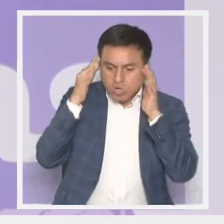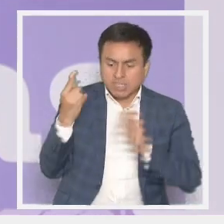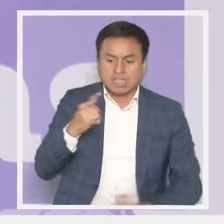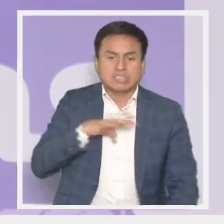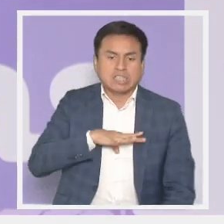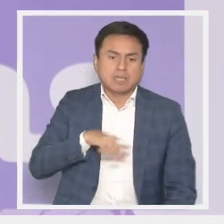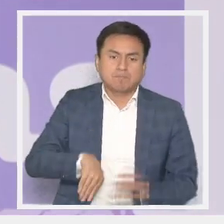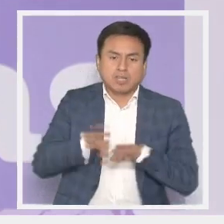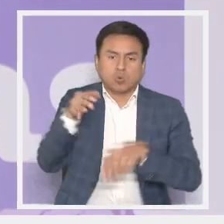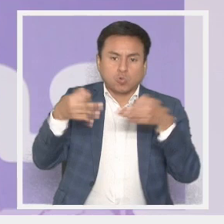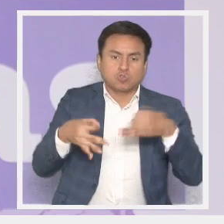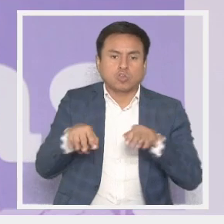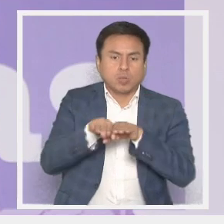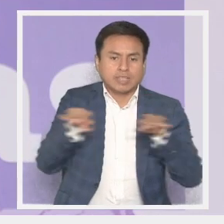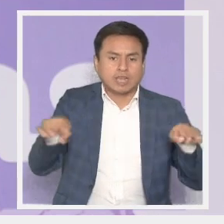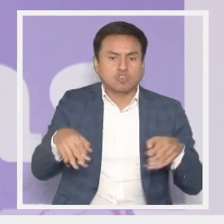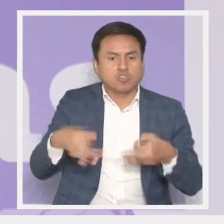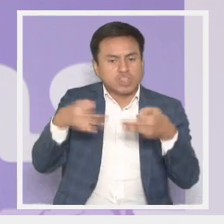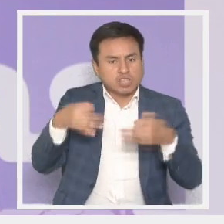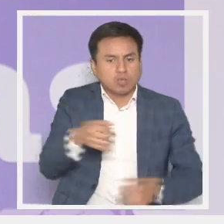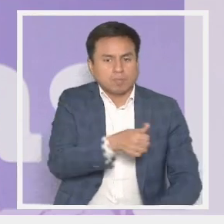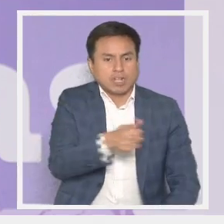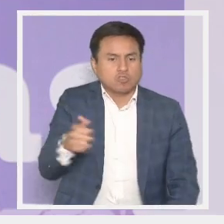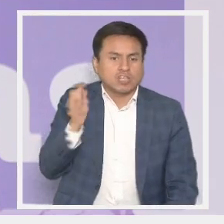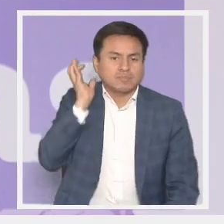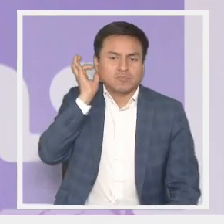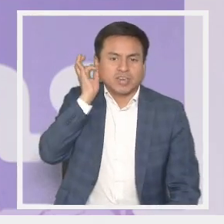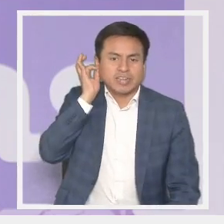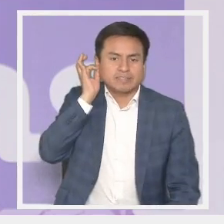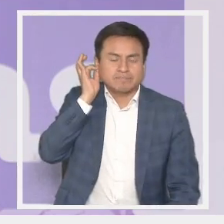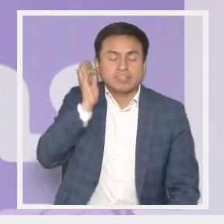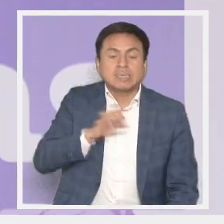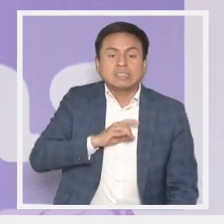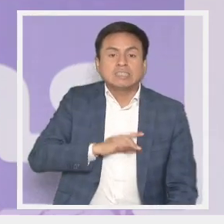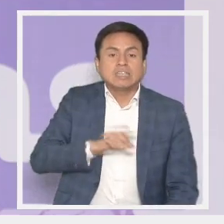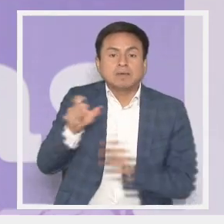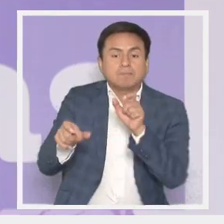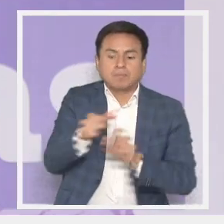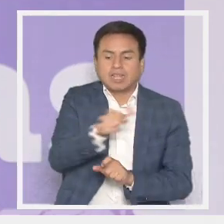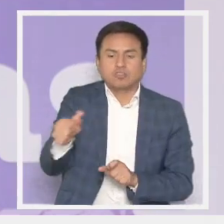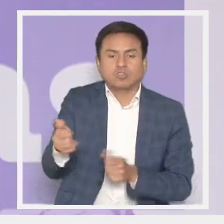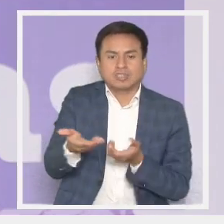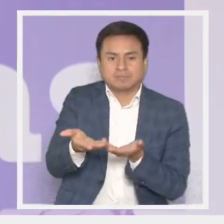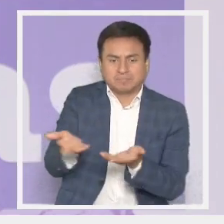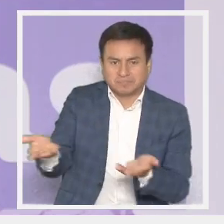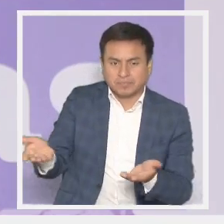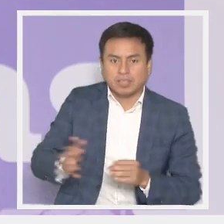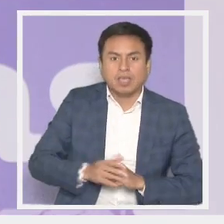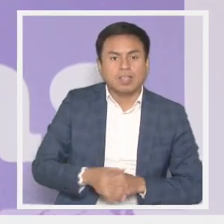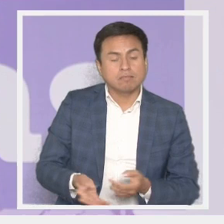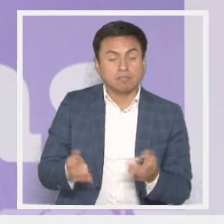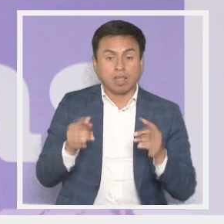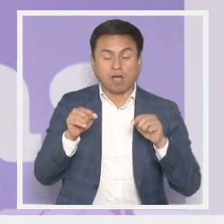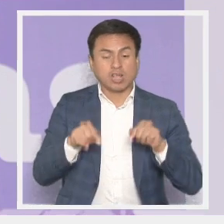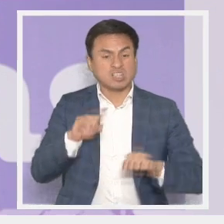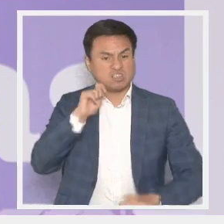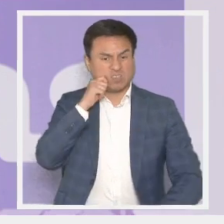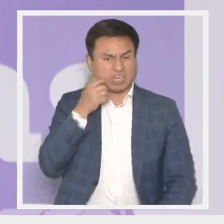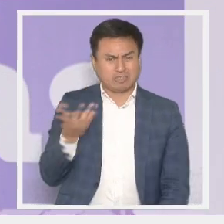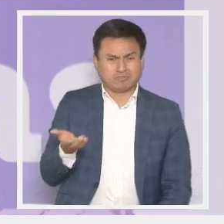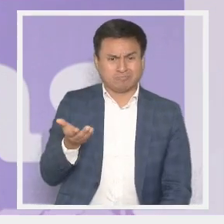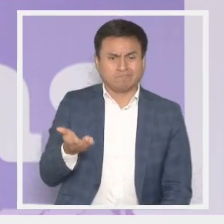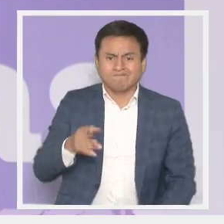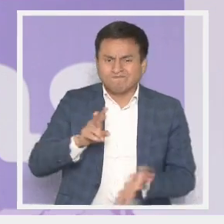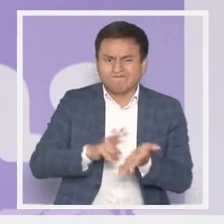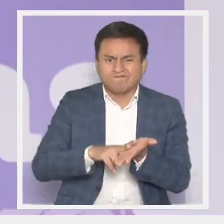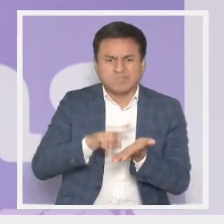Chile más justo, igualitario y digno para todas las mujeres. Un Chile para todas. Ahora, ¿qué significa eso en